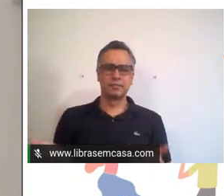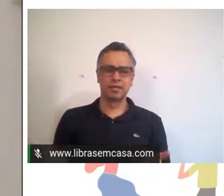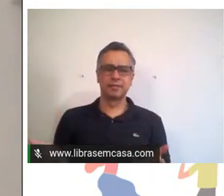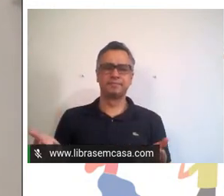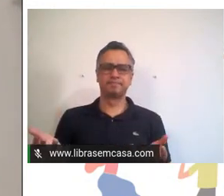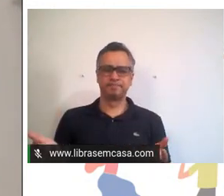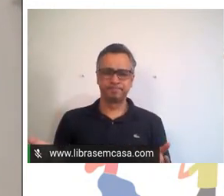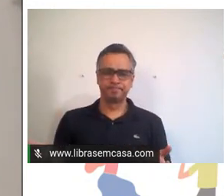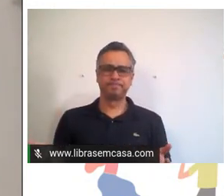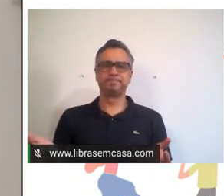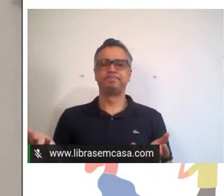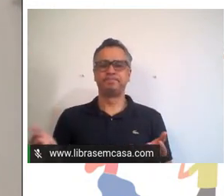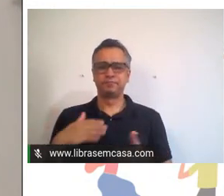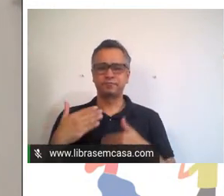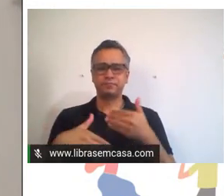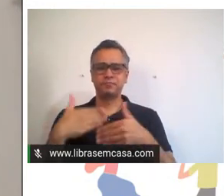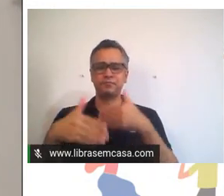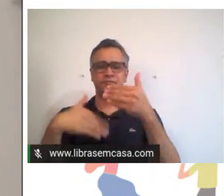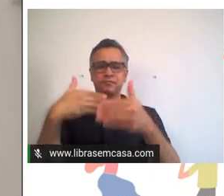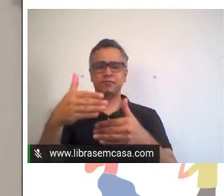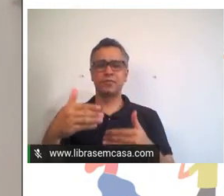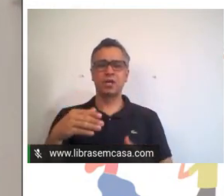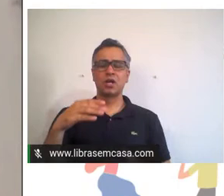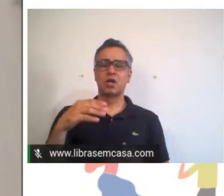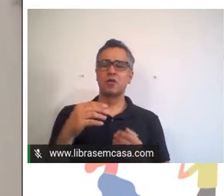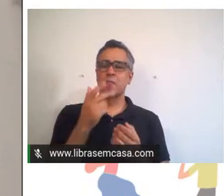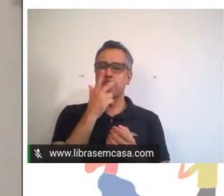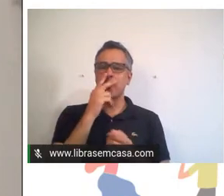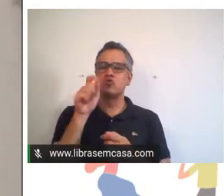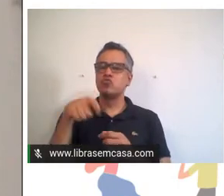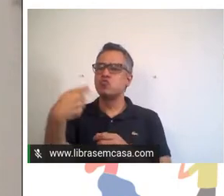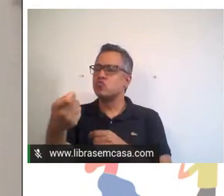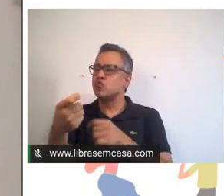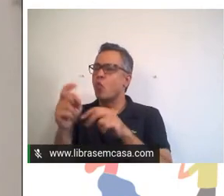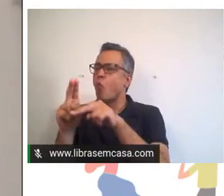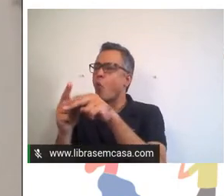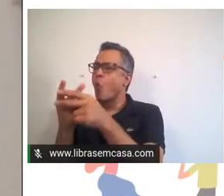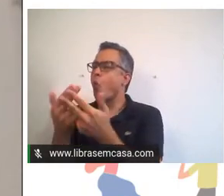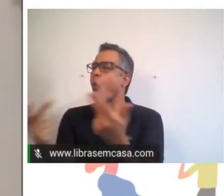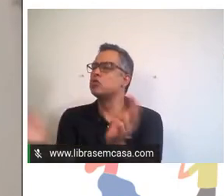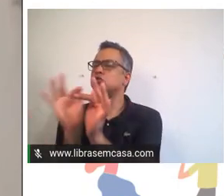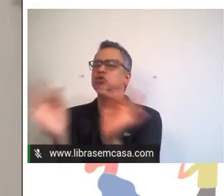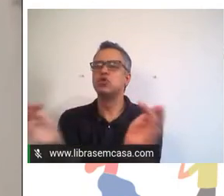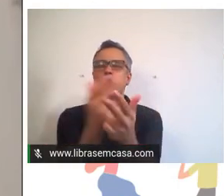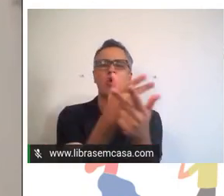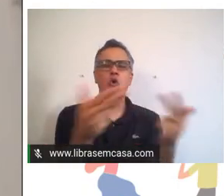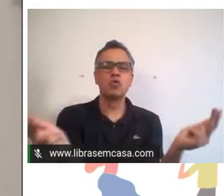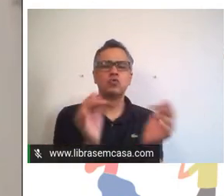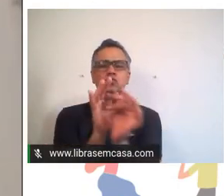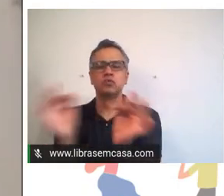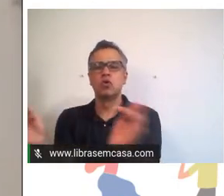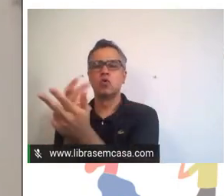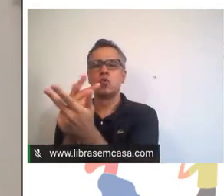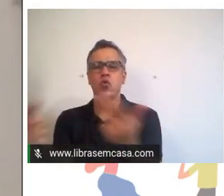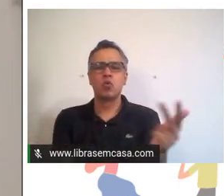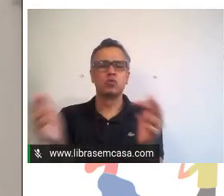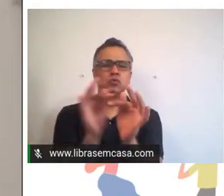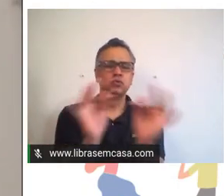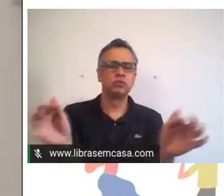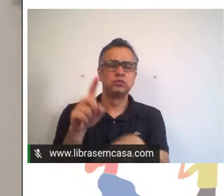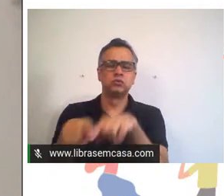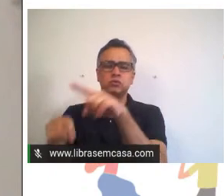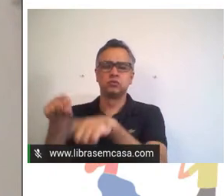Desarrollamos esta idea de cosificación de todo lo que existe y de nosotros alejados de eso,